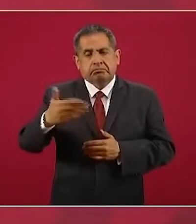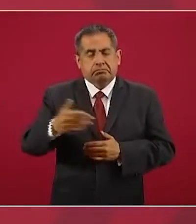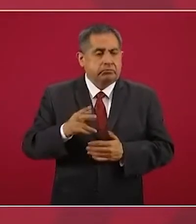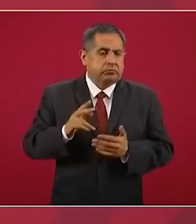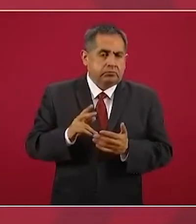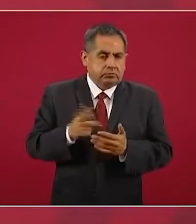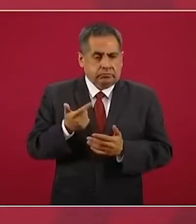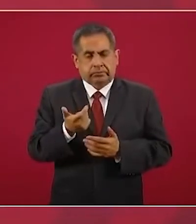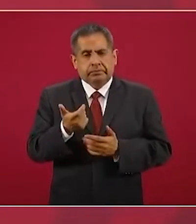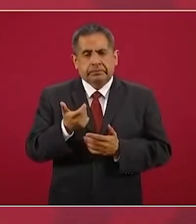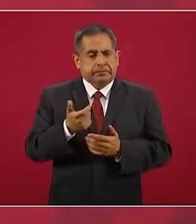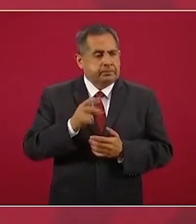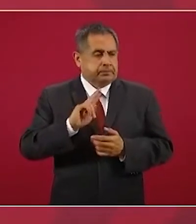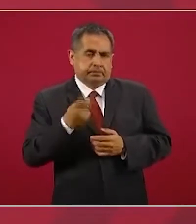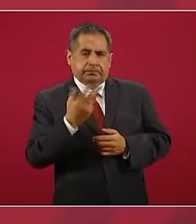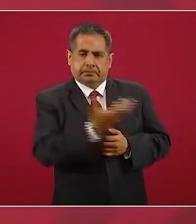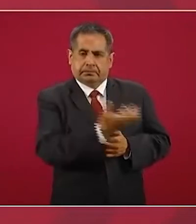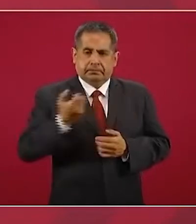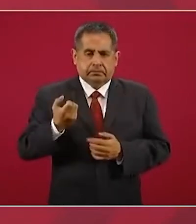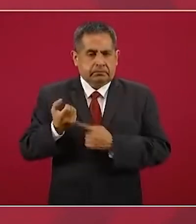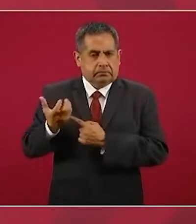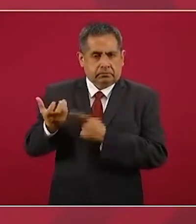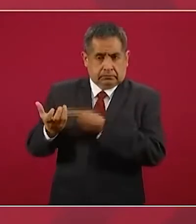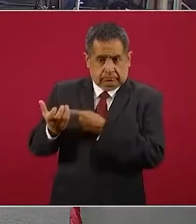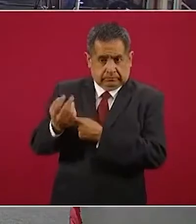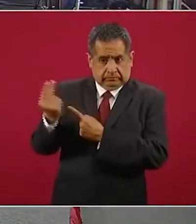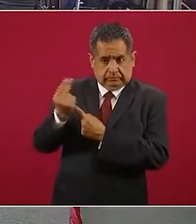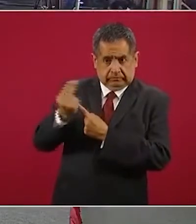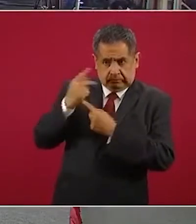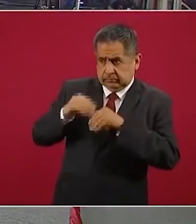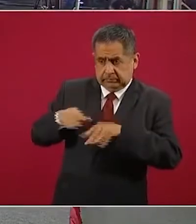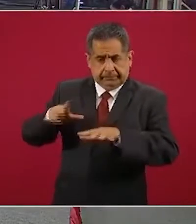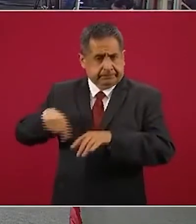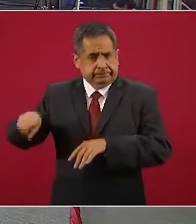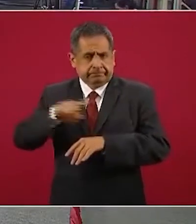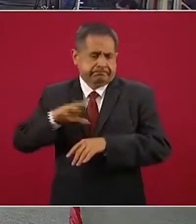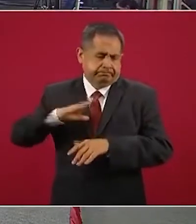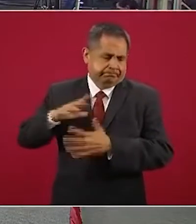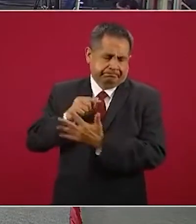recuperen recursos que hacen falta, en efecto, para